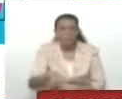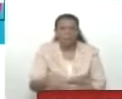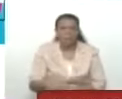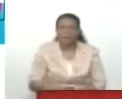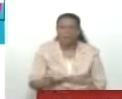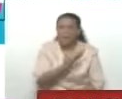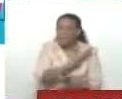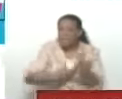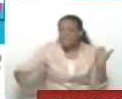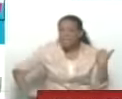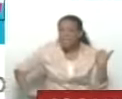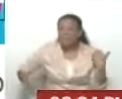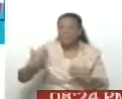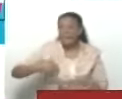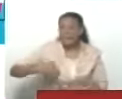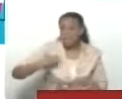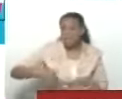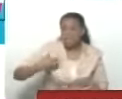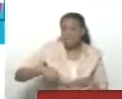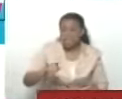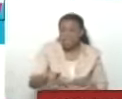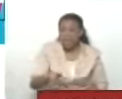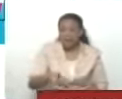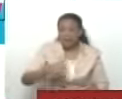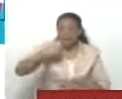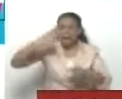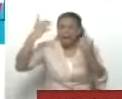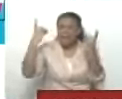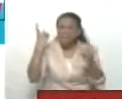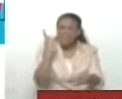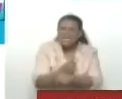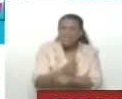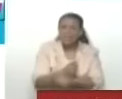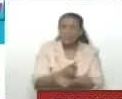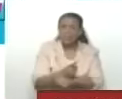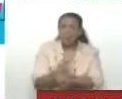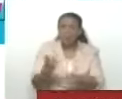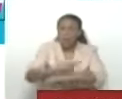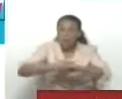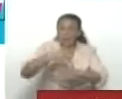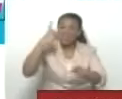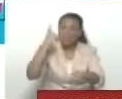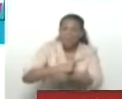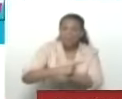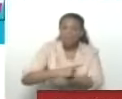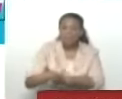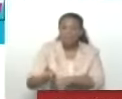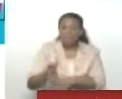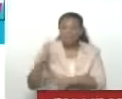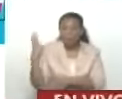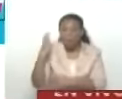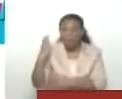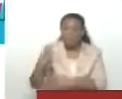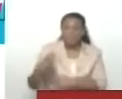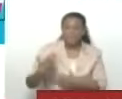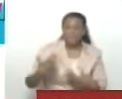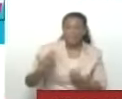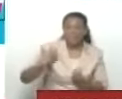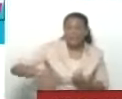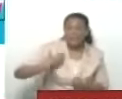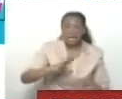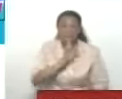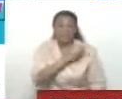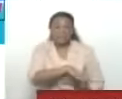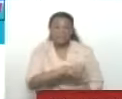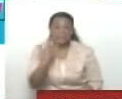la dictadura de Pinochet, que fue brutal, criminal, asesina, ni con la dictadura de Videla, que fue brutal.